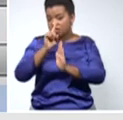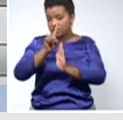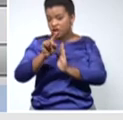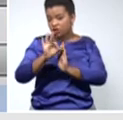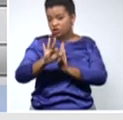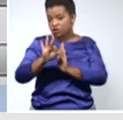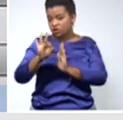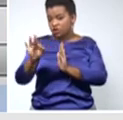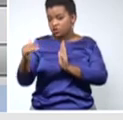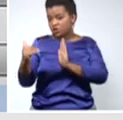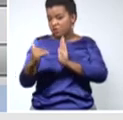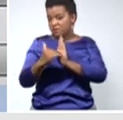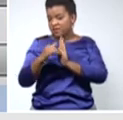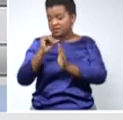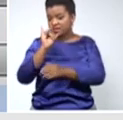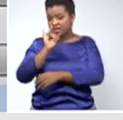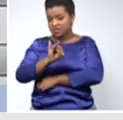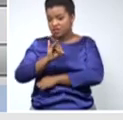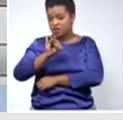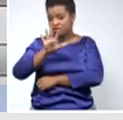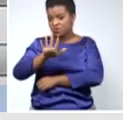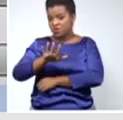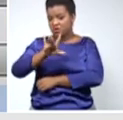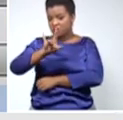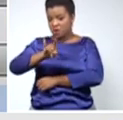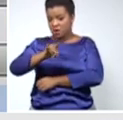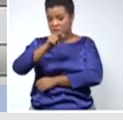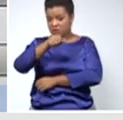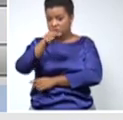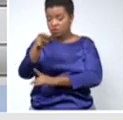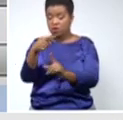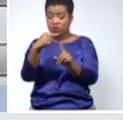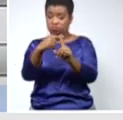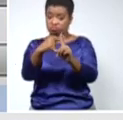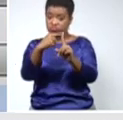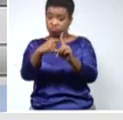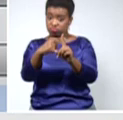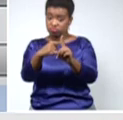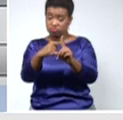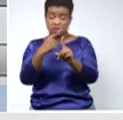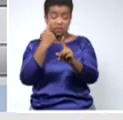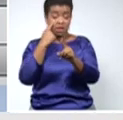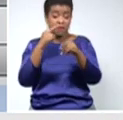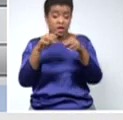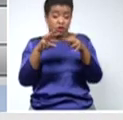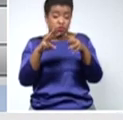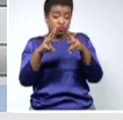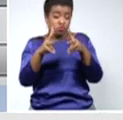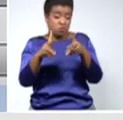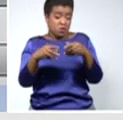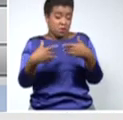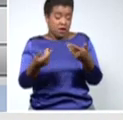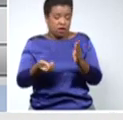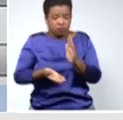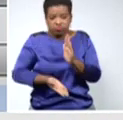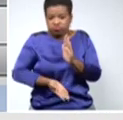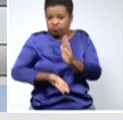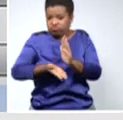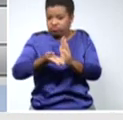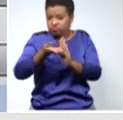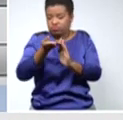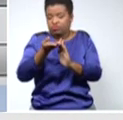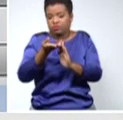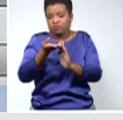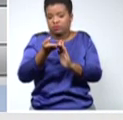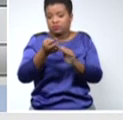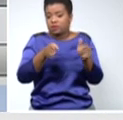115.188.759 casos con COVID. Realmente una cifra extremadamente elevada. Un número de